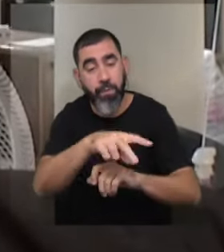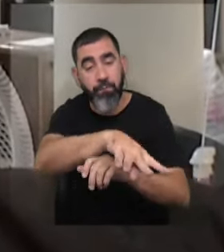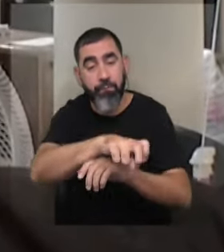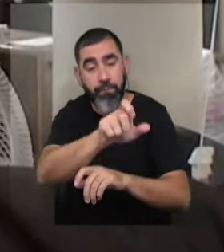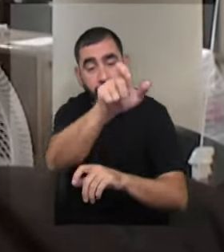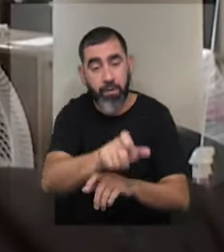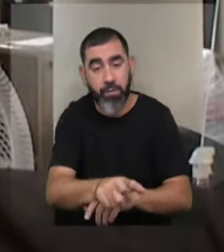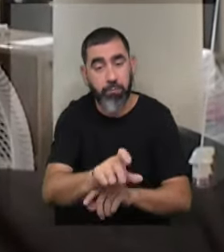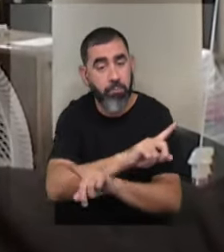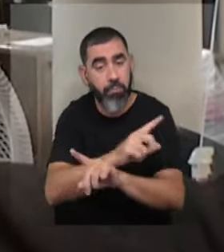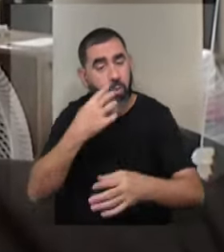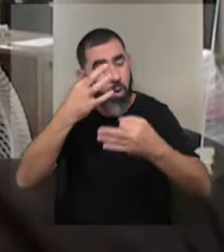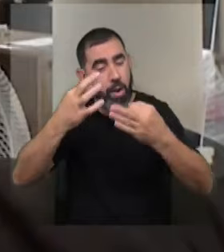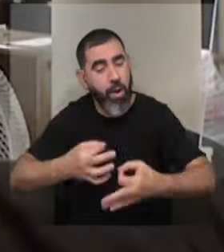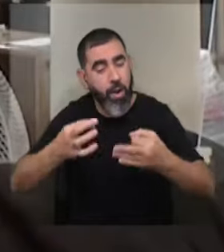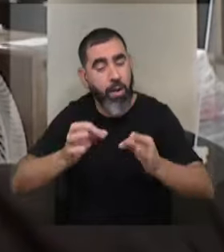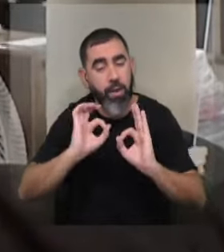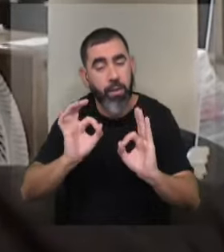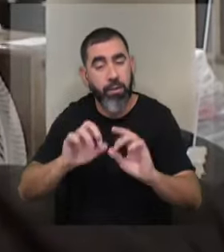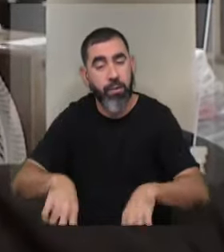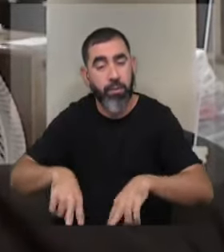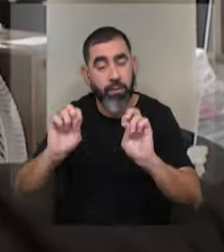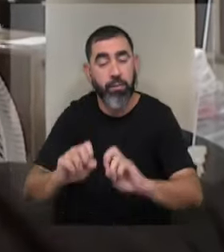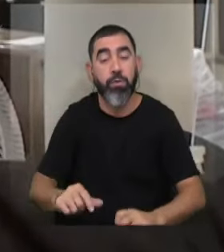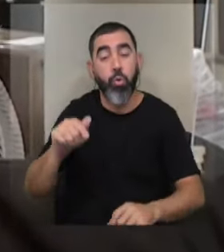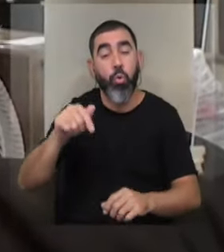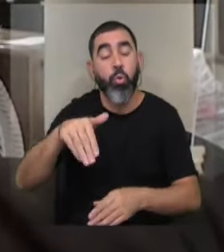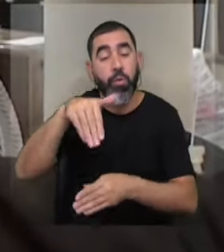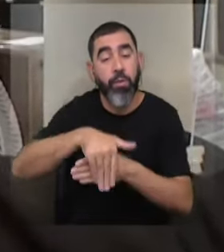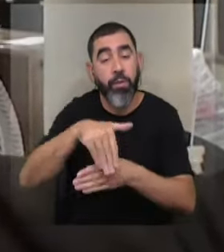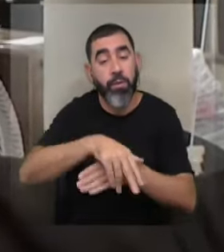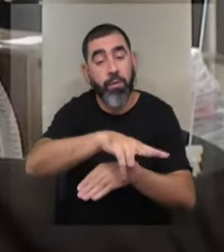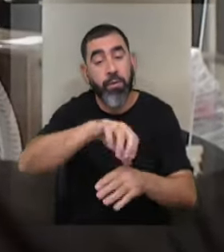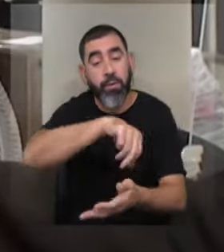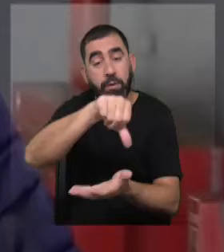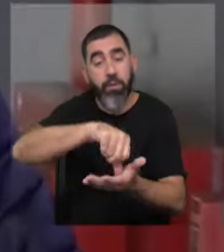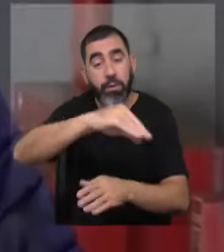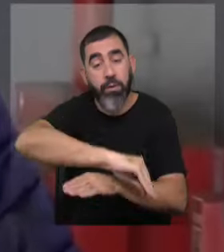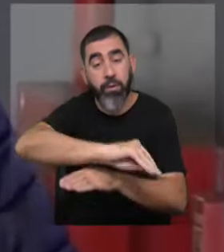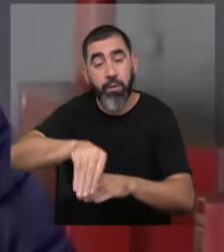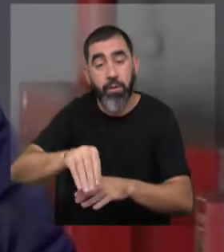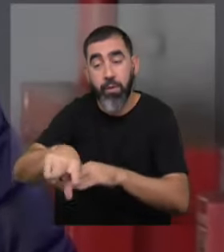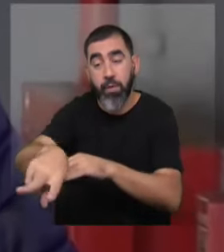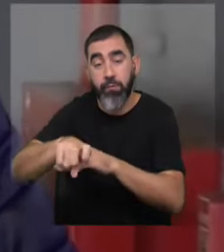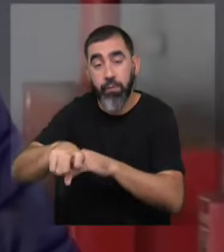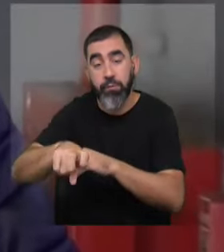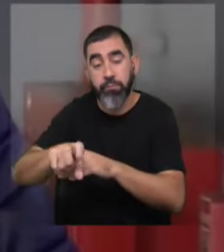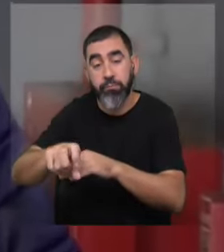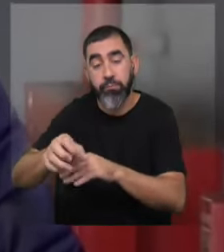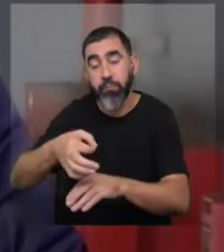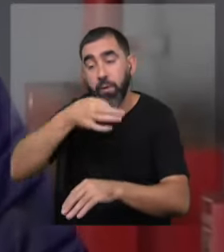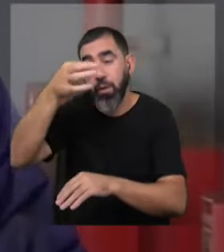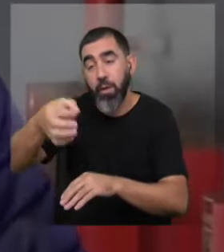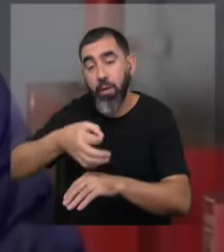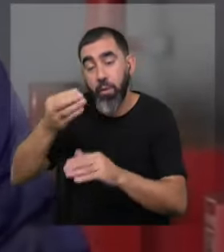Fleitas por no dar garantías necesarias en la investigación. Esta tarde, en la Fiscalía de Ciudad de la Costa, la fiscal Sandra Fleitas va a realizar las